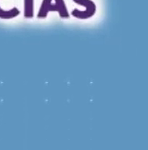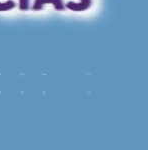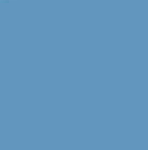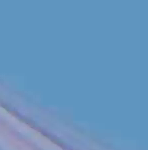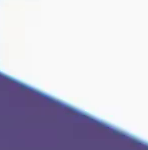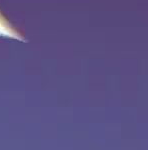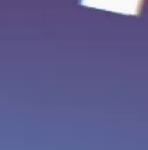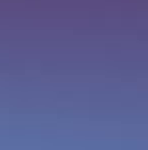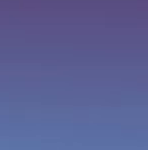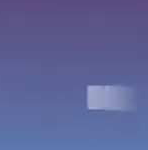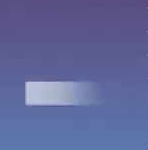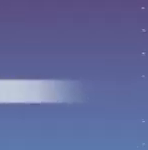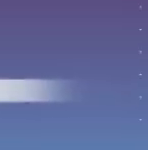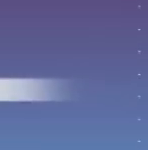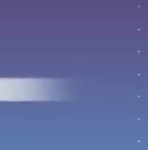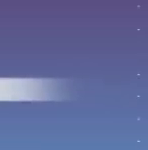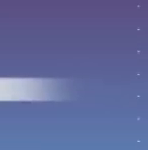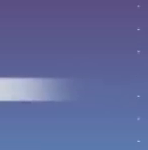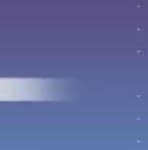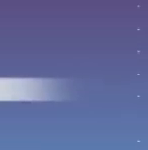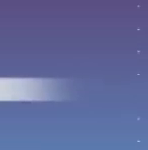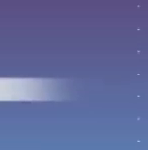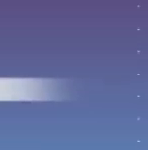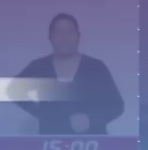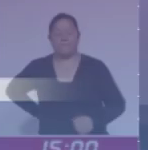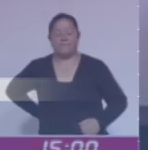Corasit Noticias informa.